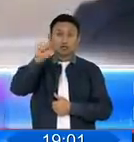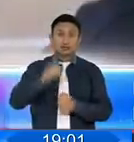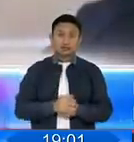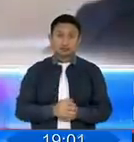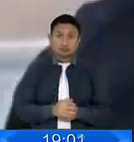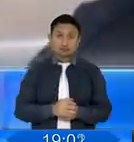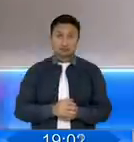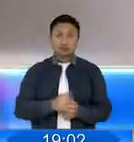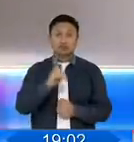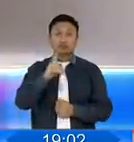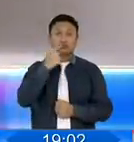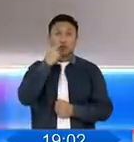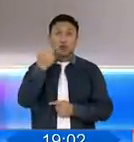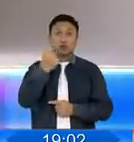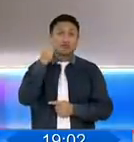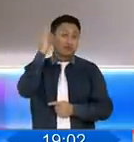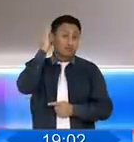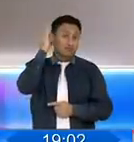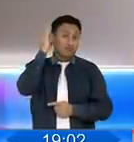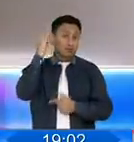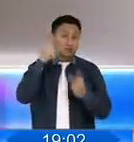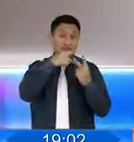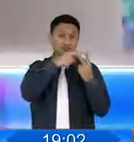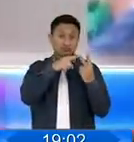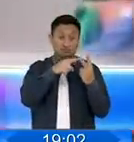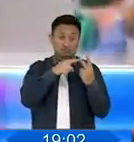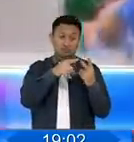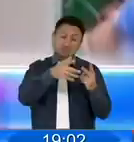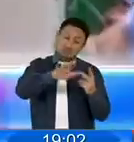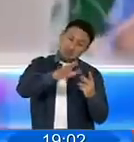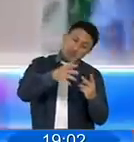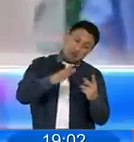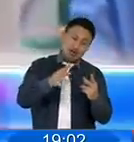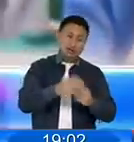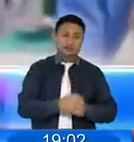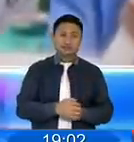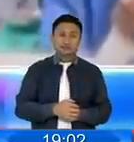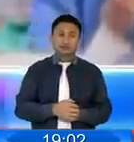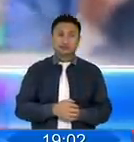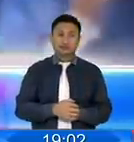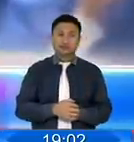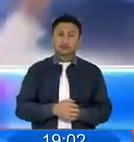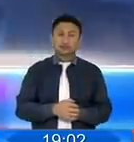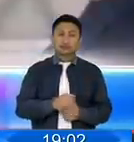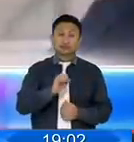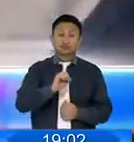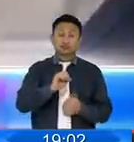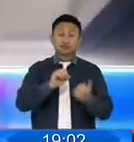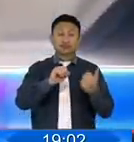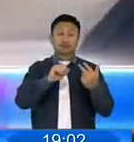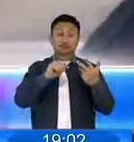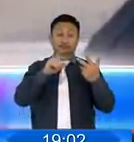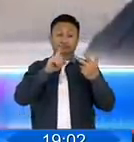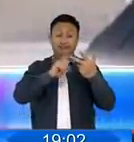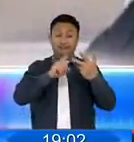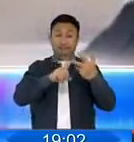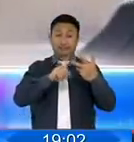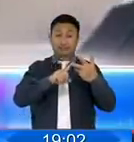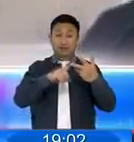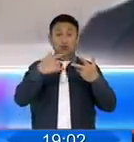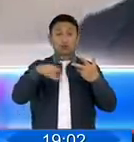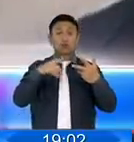la dama están en regular estado. Uno sí está en estado un